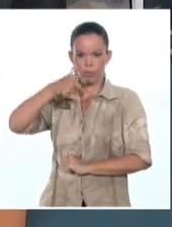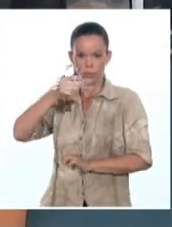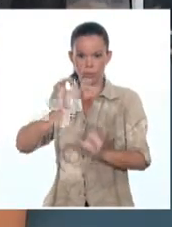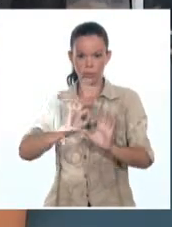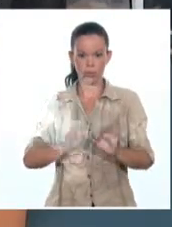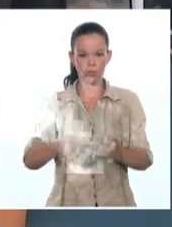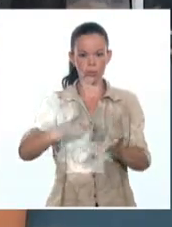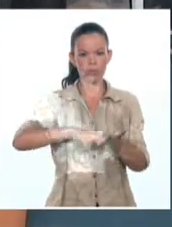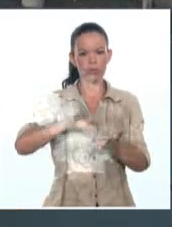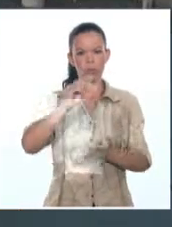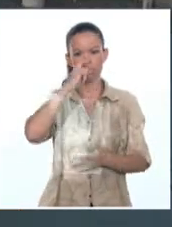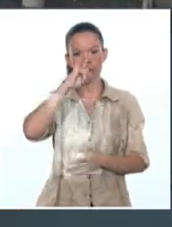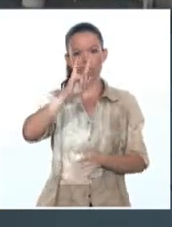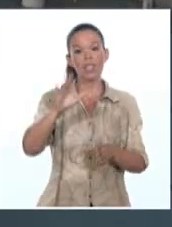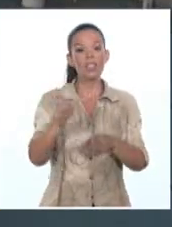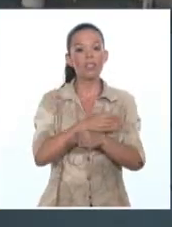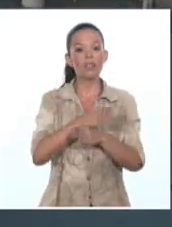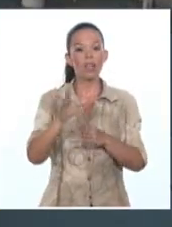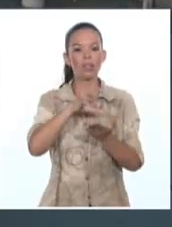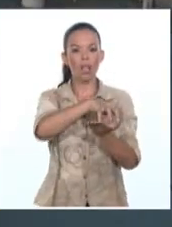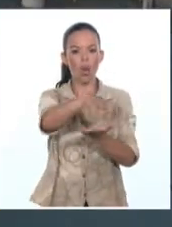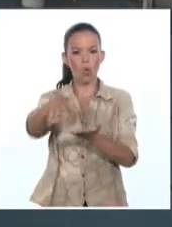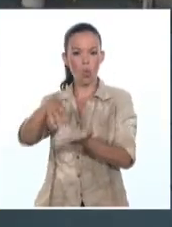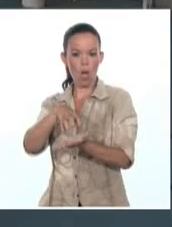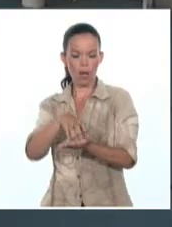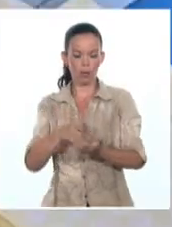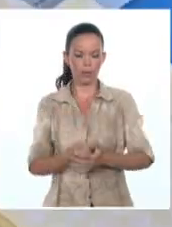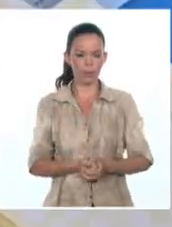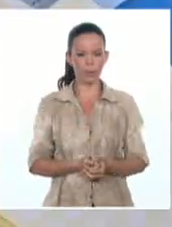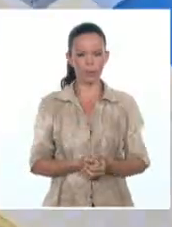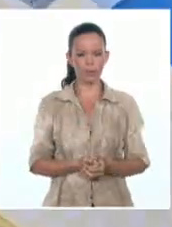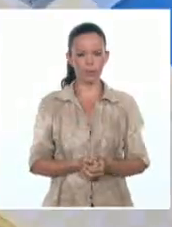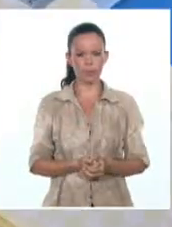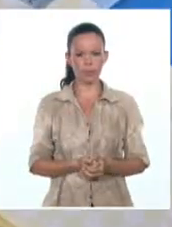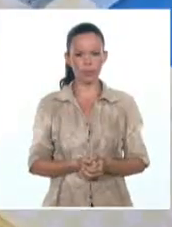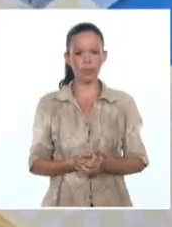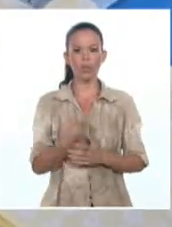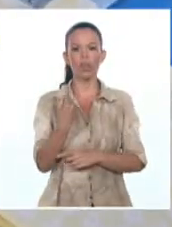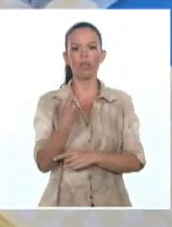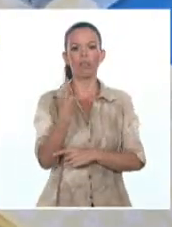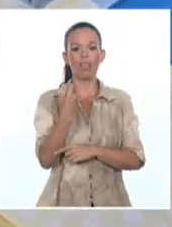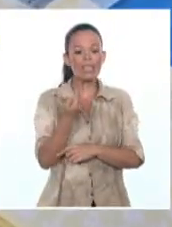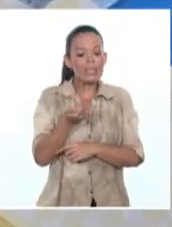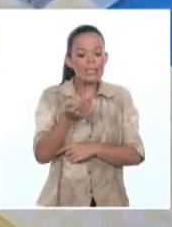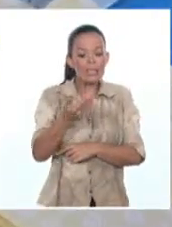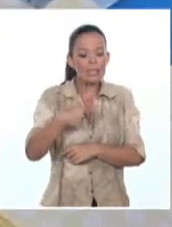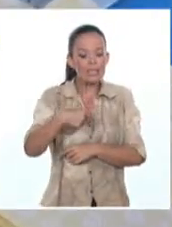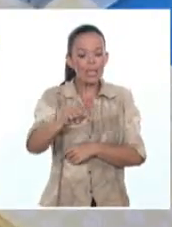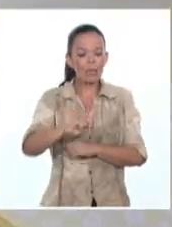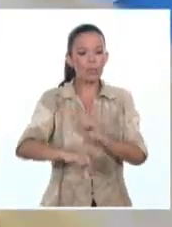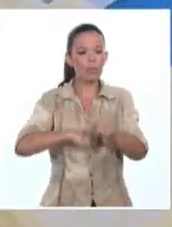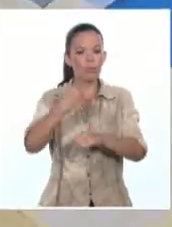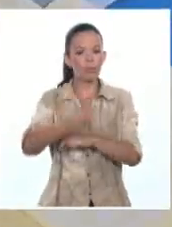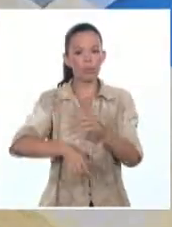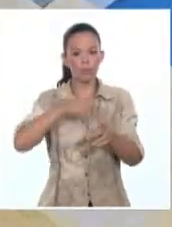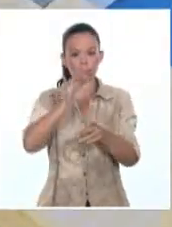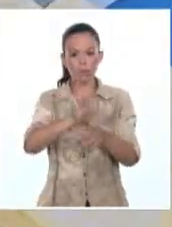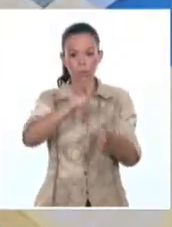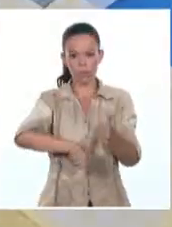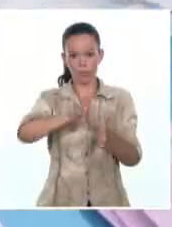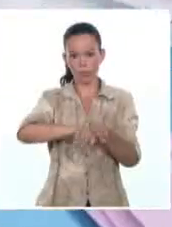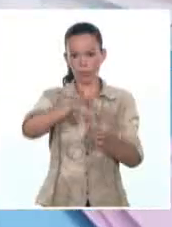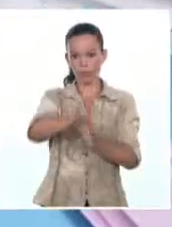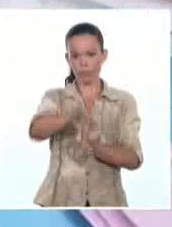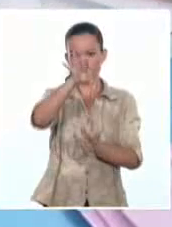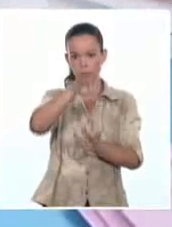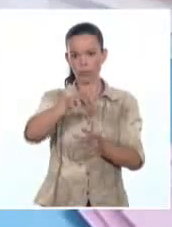para distintos puntos de la geografía del país centroamericano. Solo faltan horas para una votación presidencial inédita entre Bernardo Arévalo,